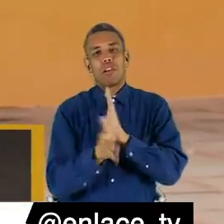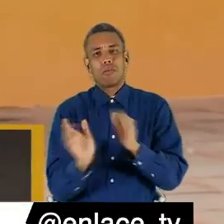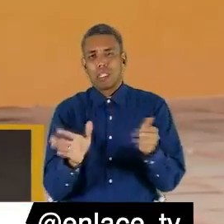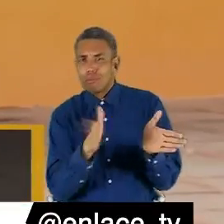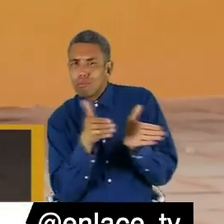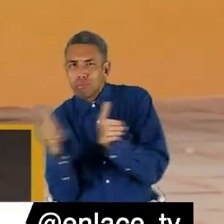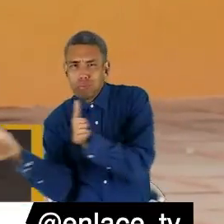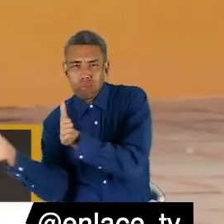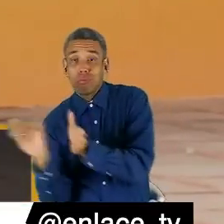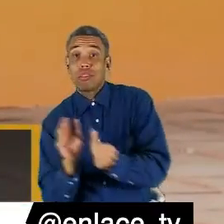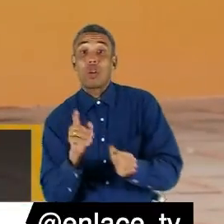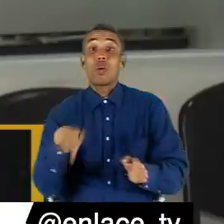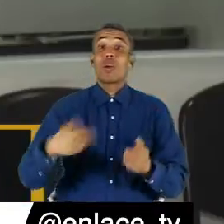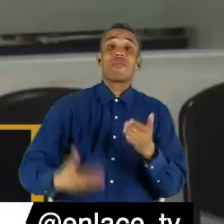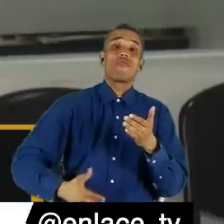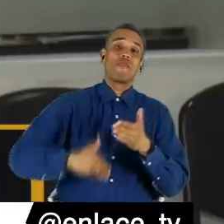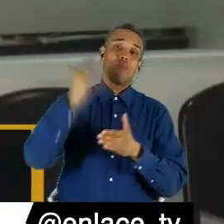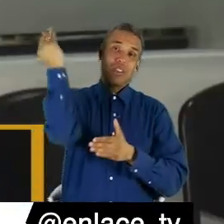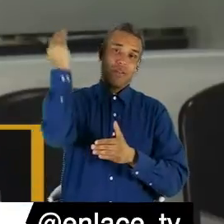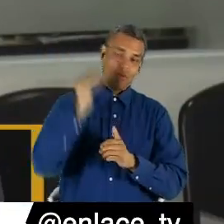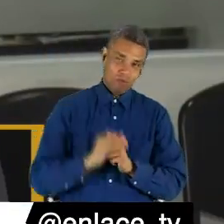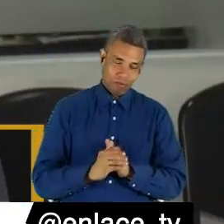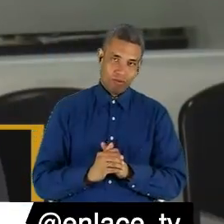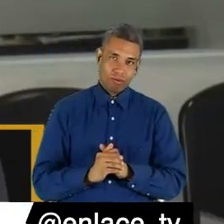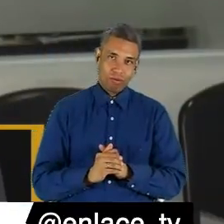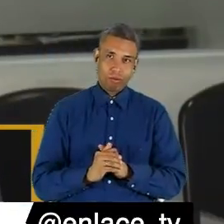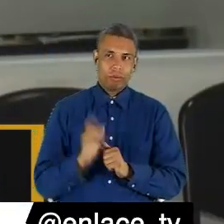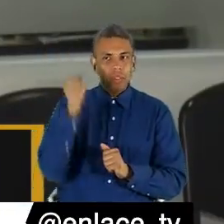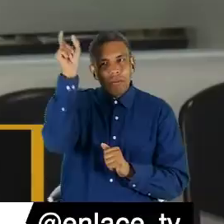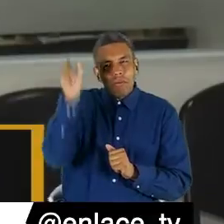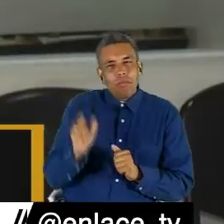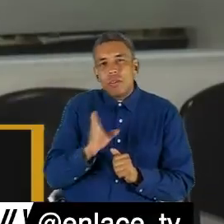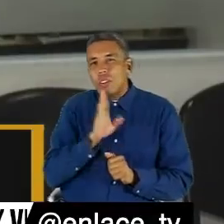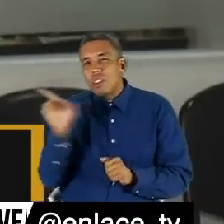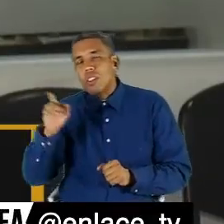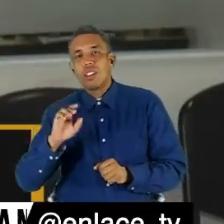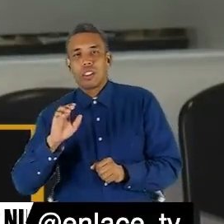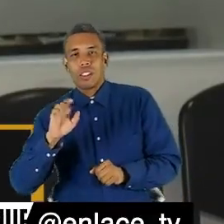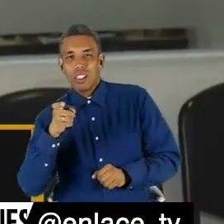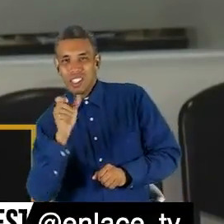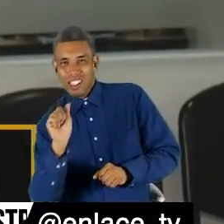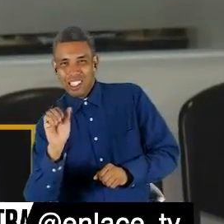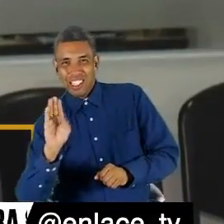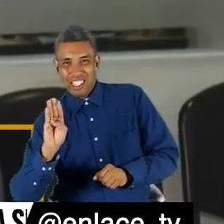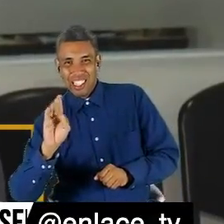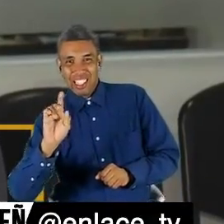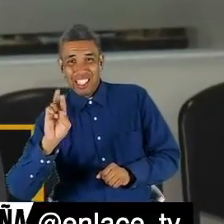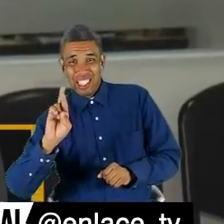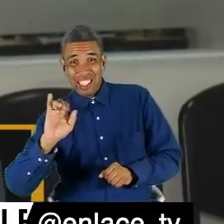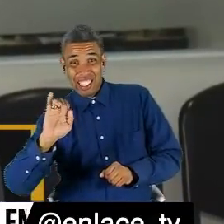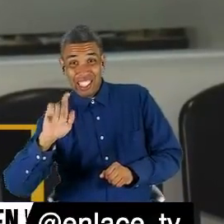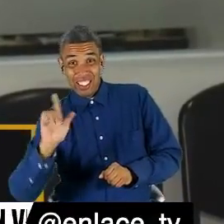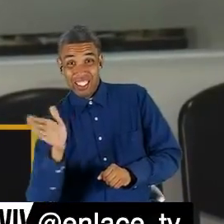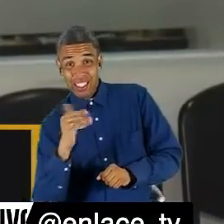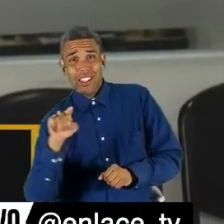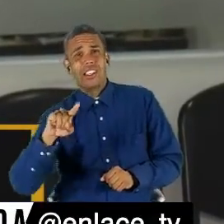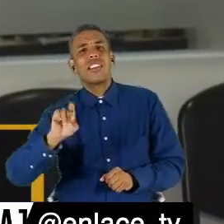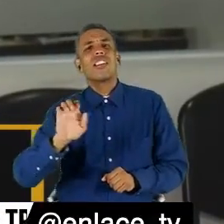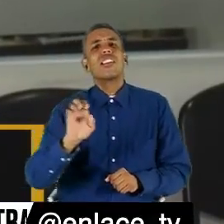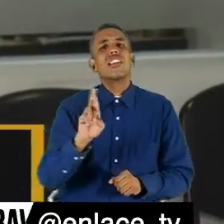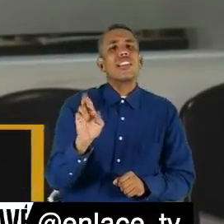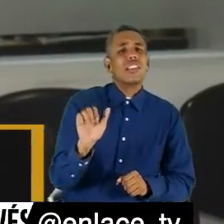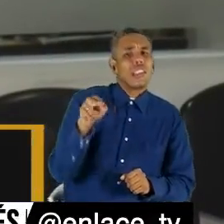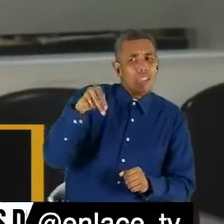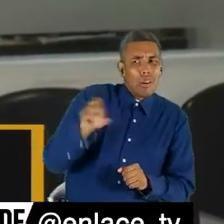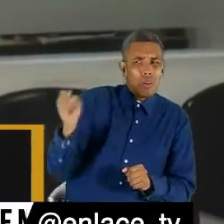y Agroindustrial Feriagro. Dirigida por el doctor Gabriel Serrano, un experto en ganadería que tenemos acá en Santander, con